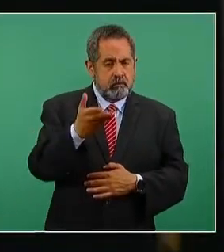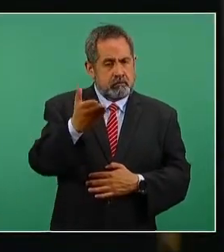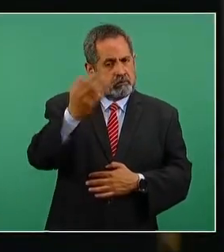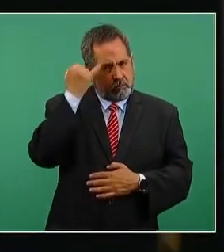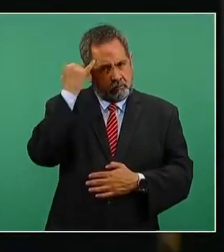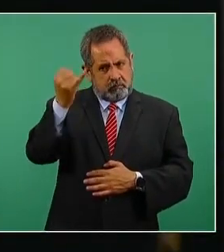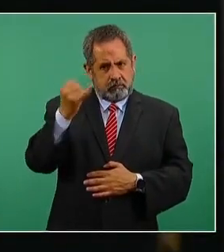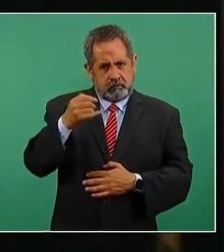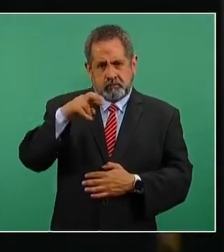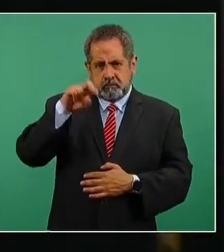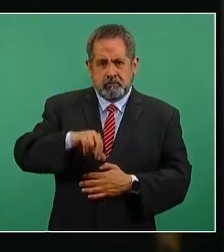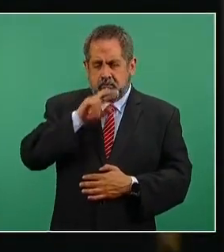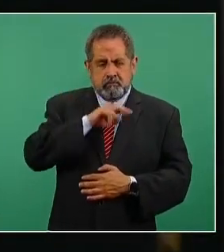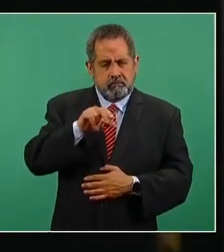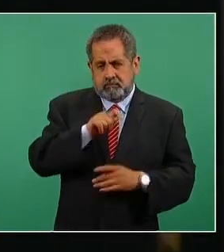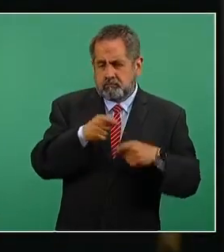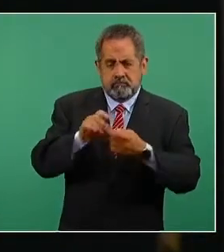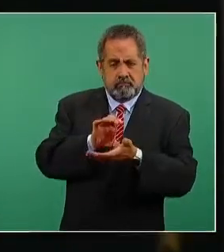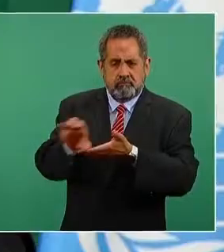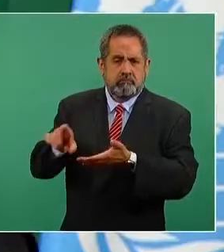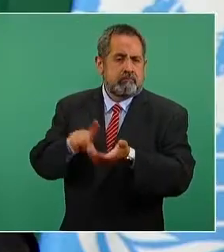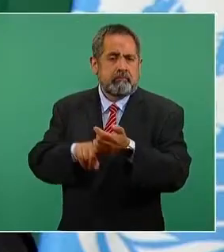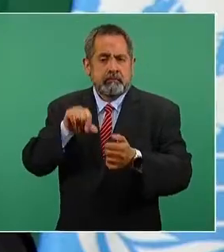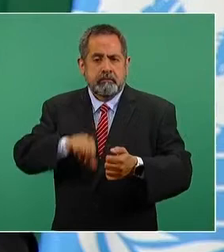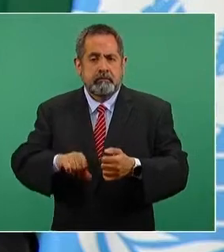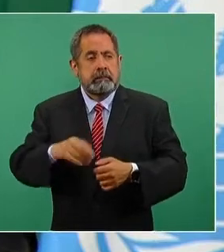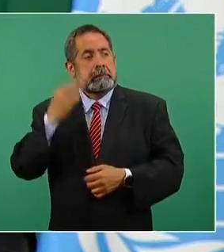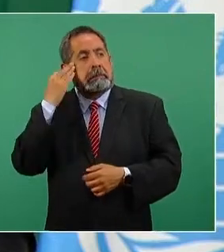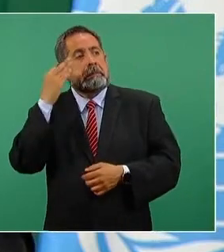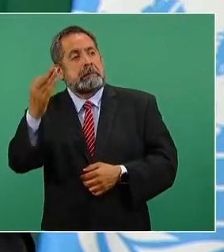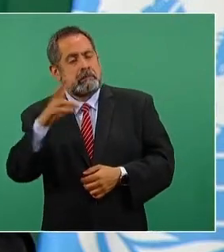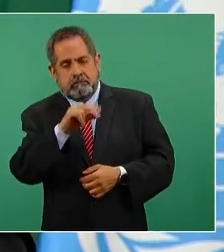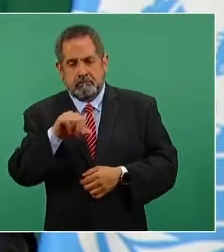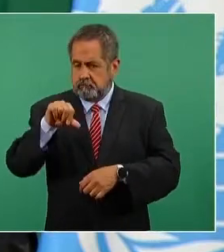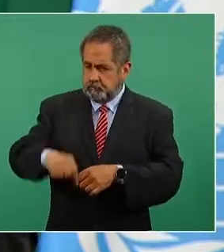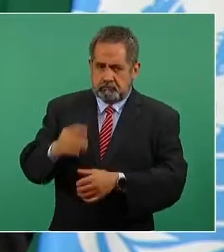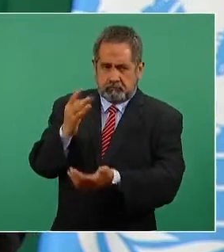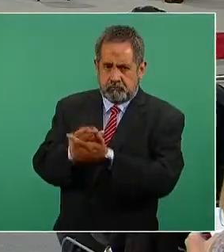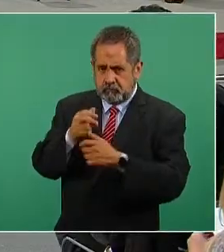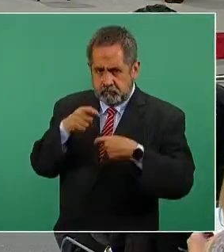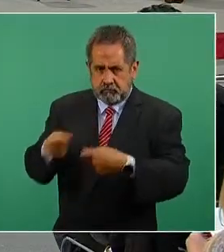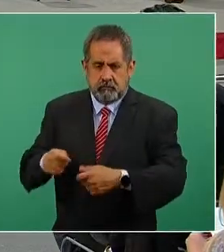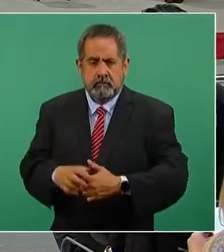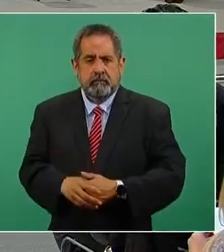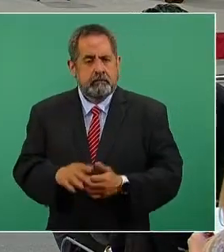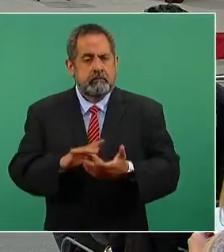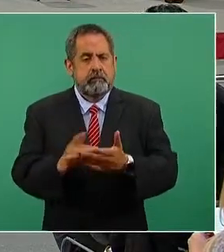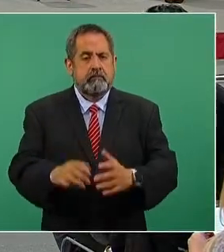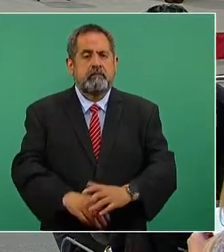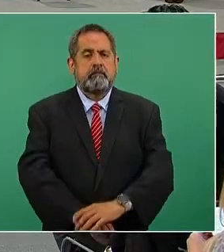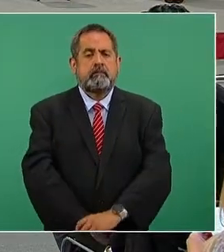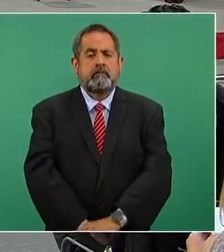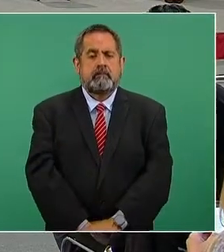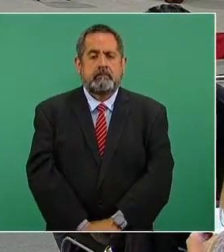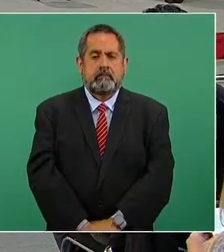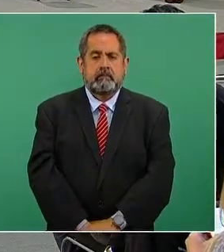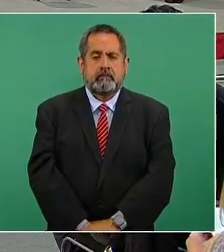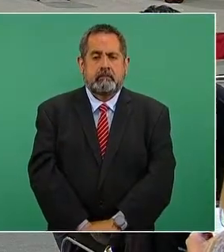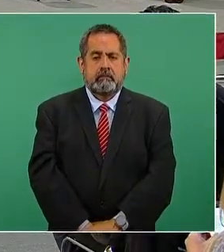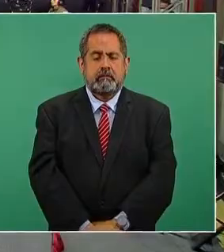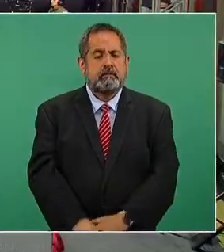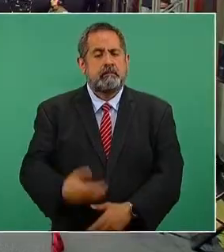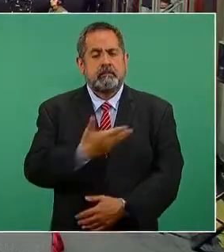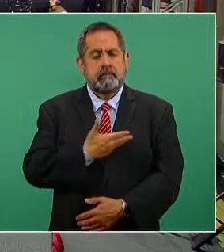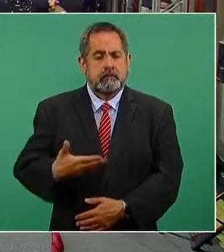sea inmediata esta inversión. Sí, que sea inmediata, porque si no, no vamos a lograr el resultado. Gracias. De nada. Presidente, si me